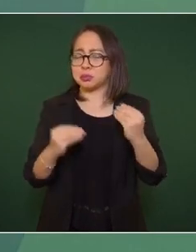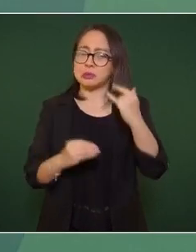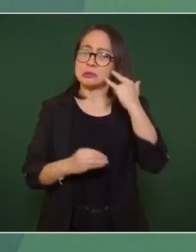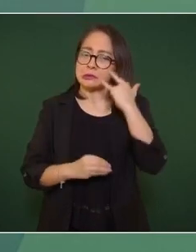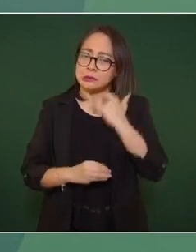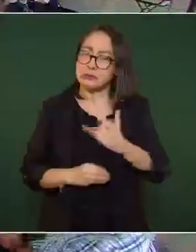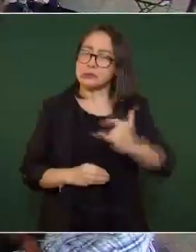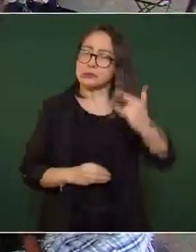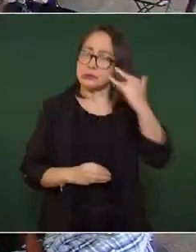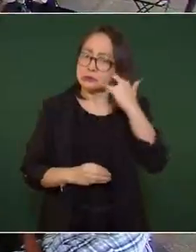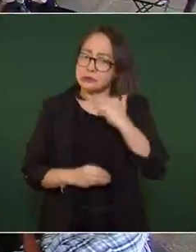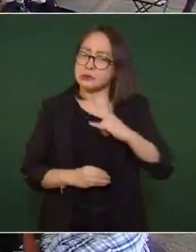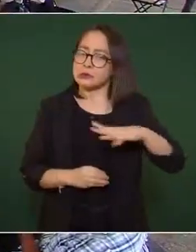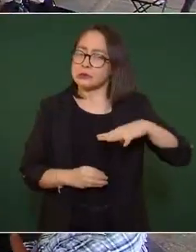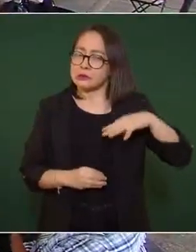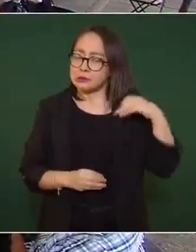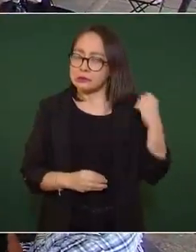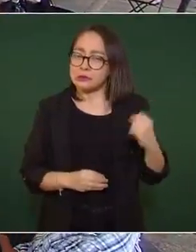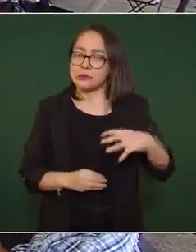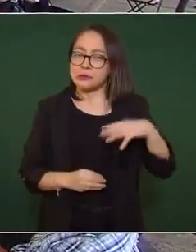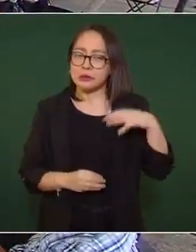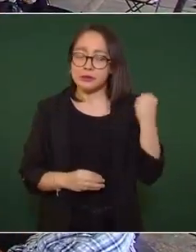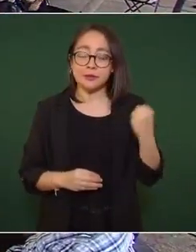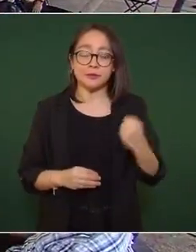como yo inicié